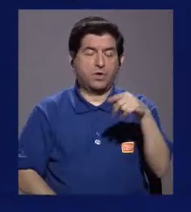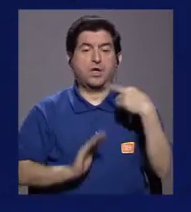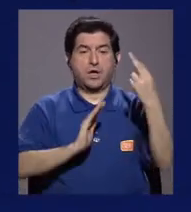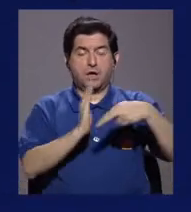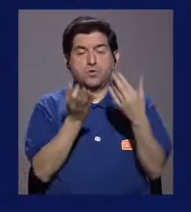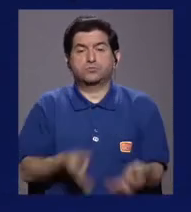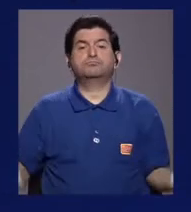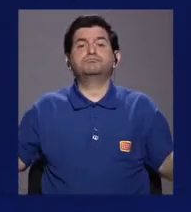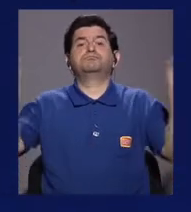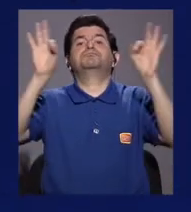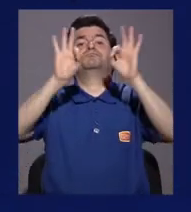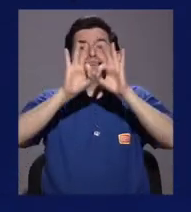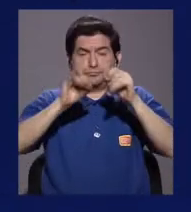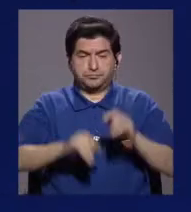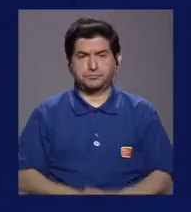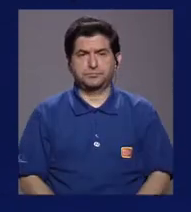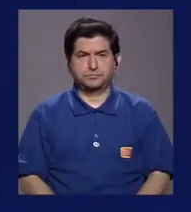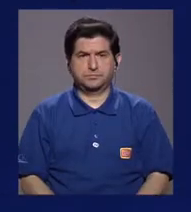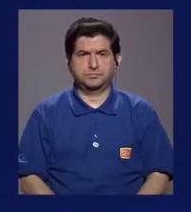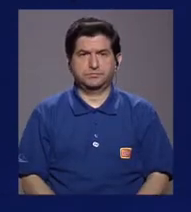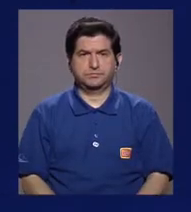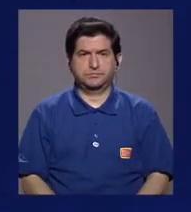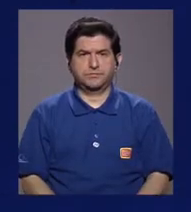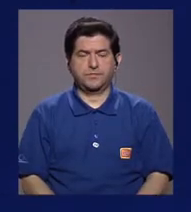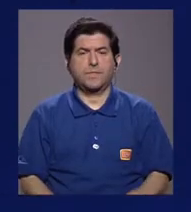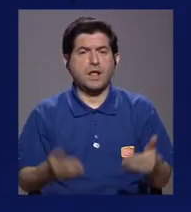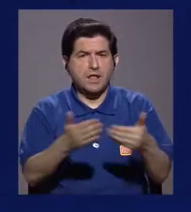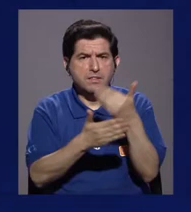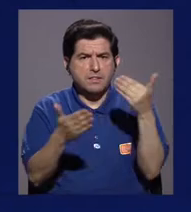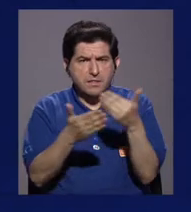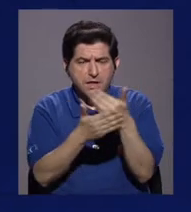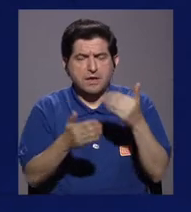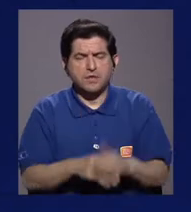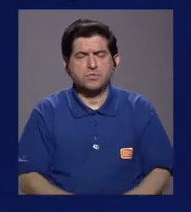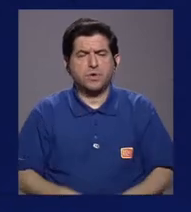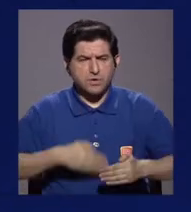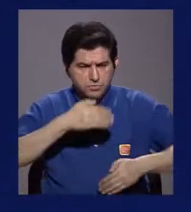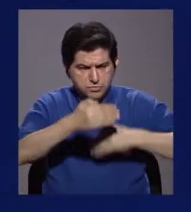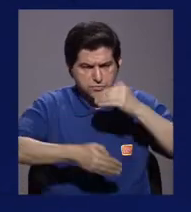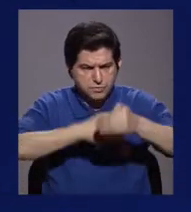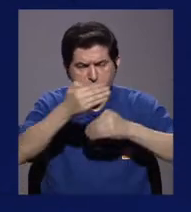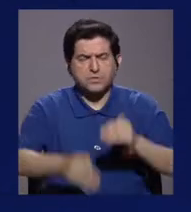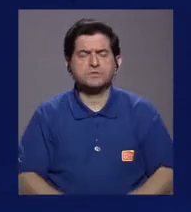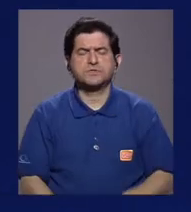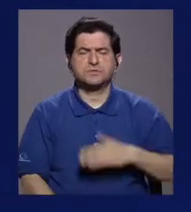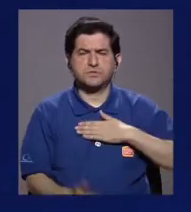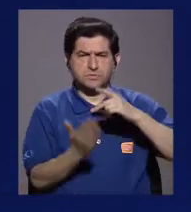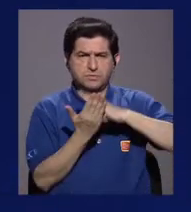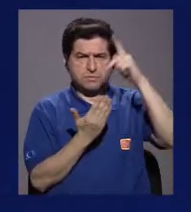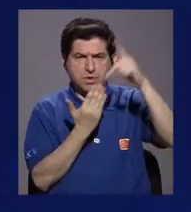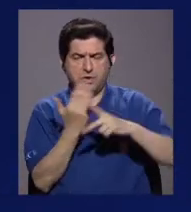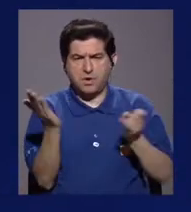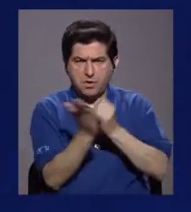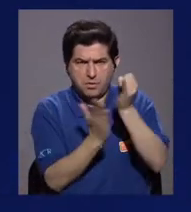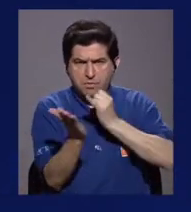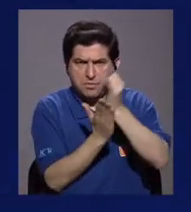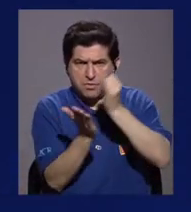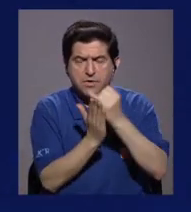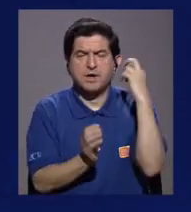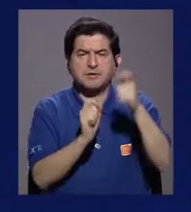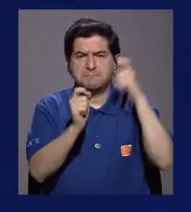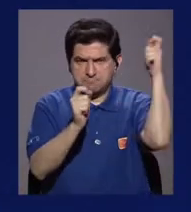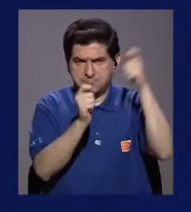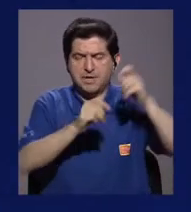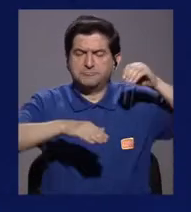han jugado un papel fundamental en muchas de las nuevas direcciones que he tomado en mi programa de investigación